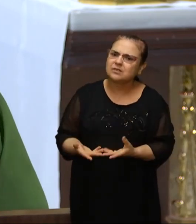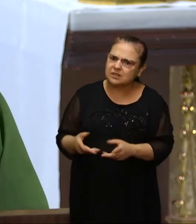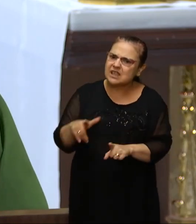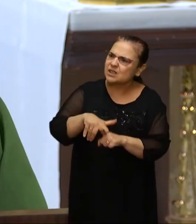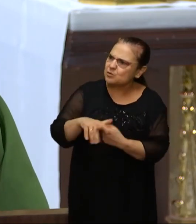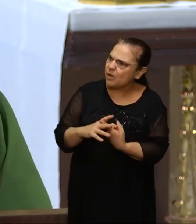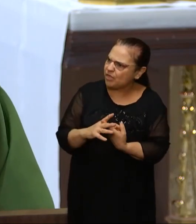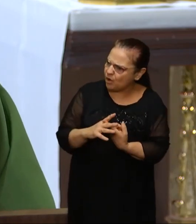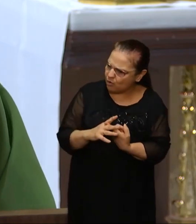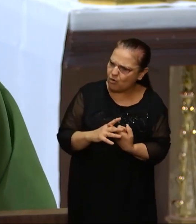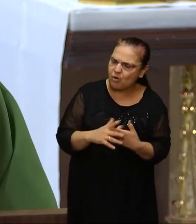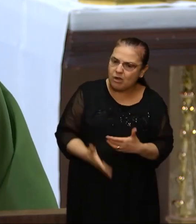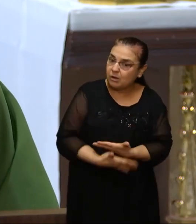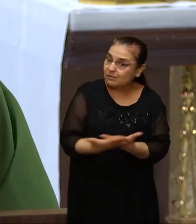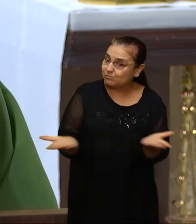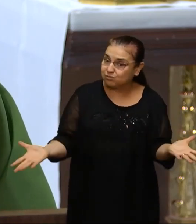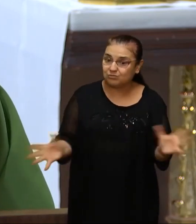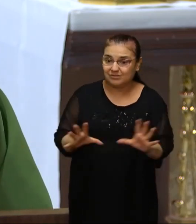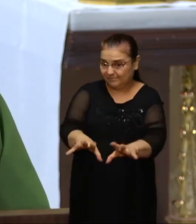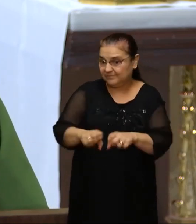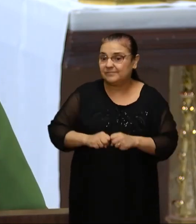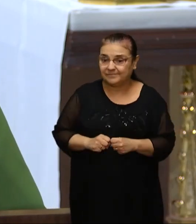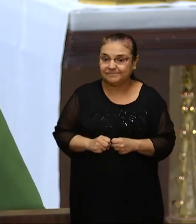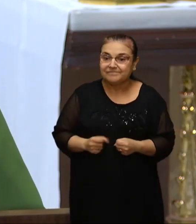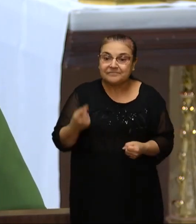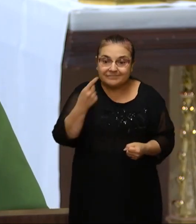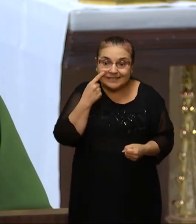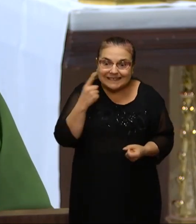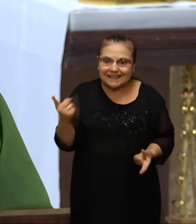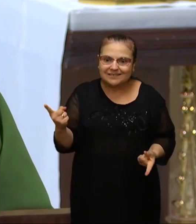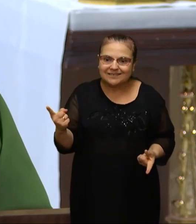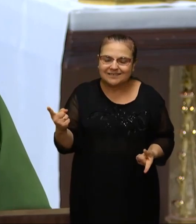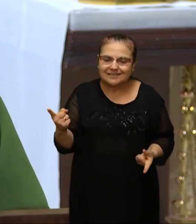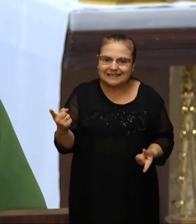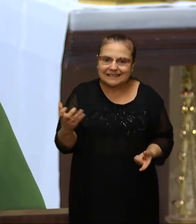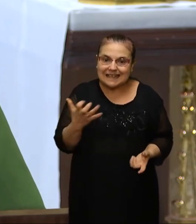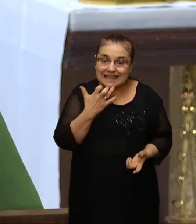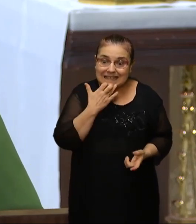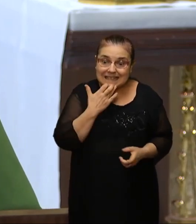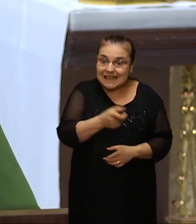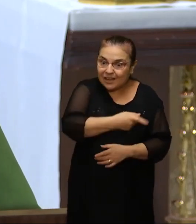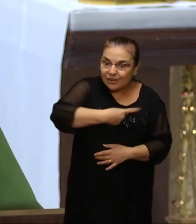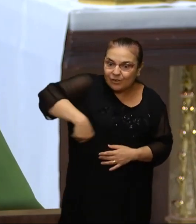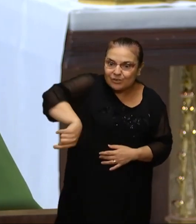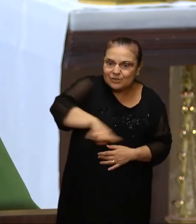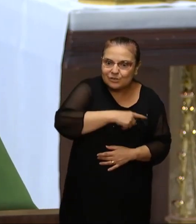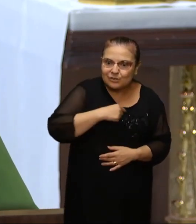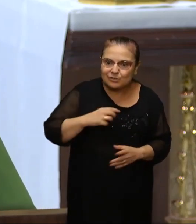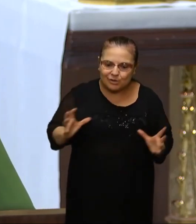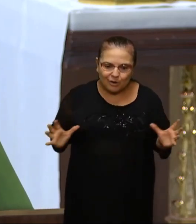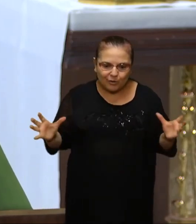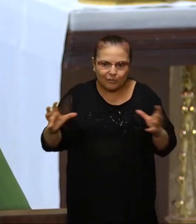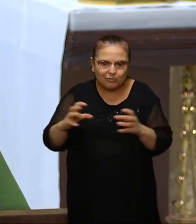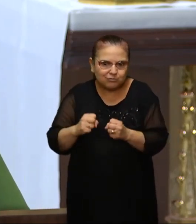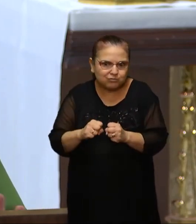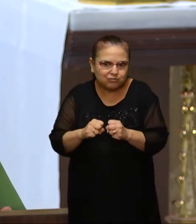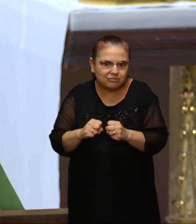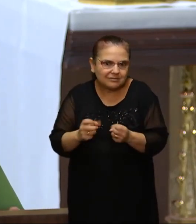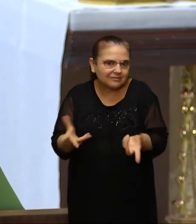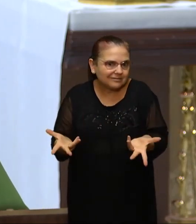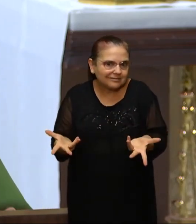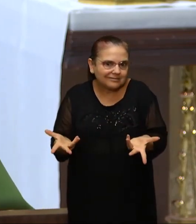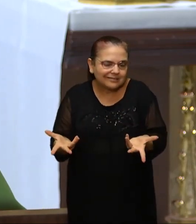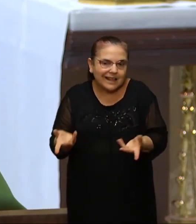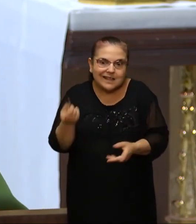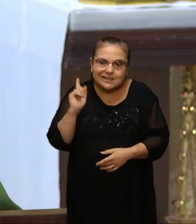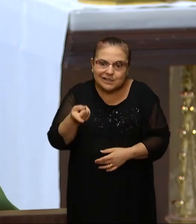de los demás fijaos Qué cosa más buena si en nuestra vida fuésemos comprensivos no voy a exagerar solo